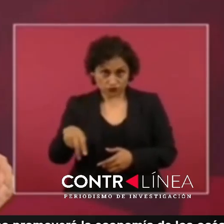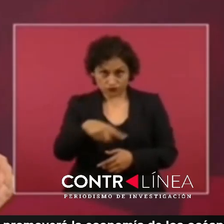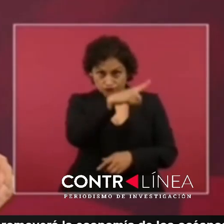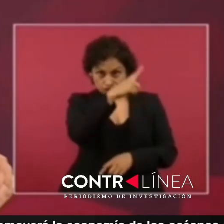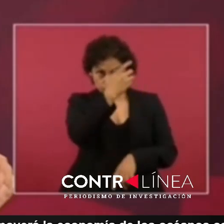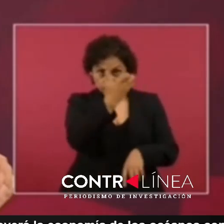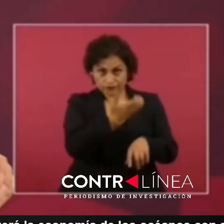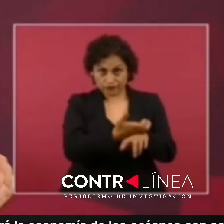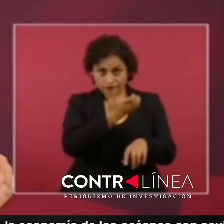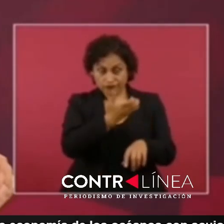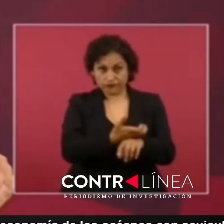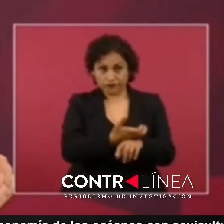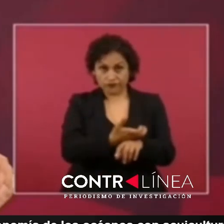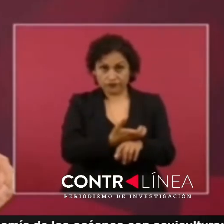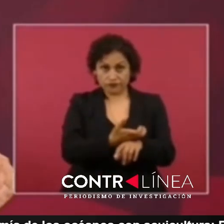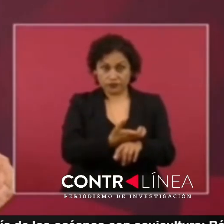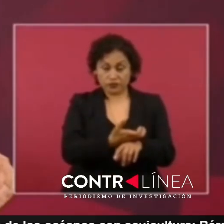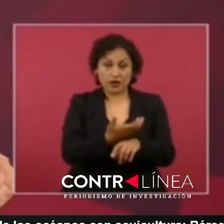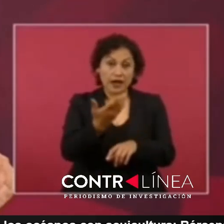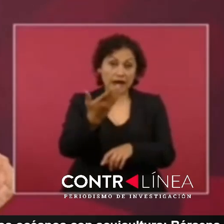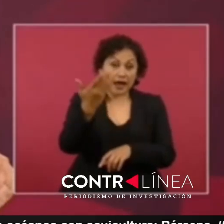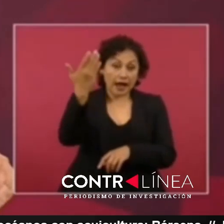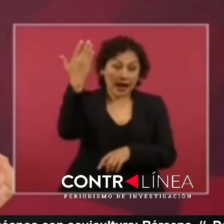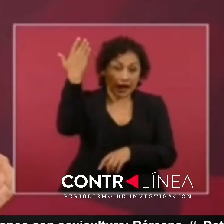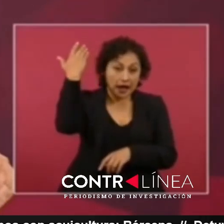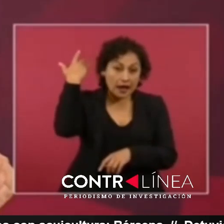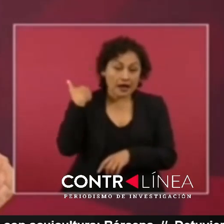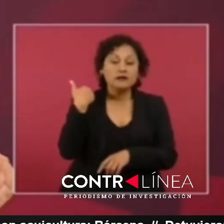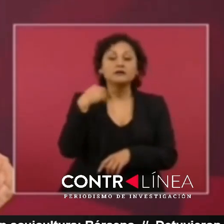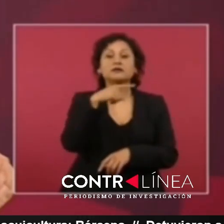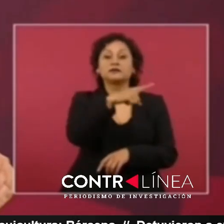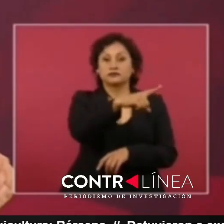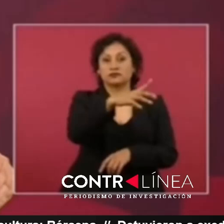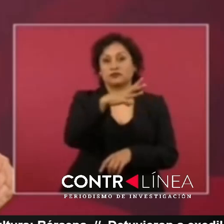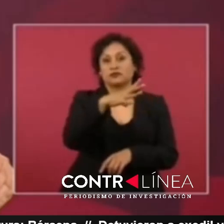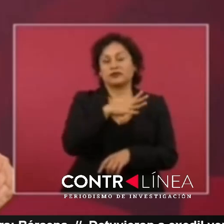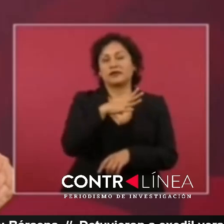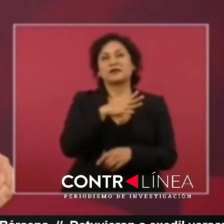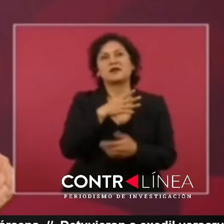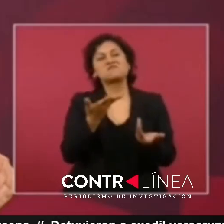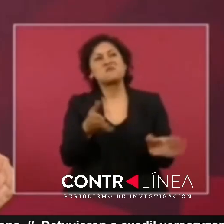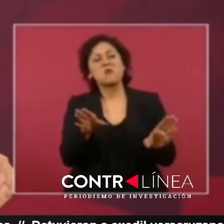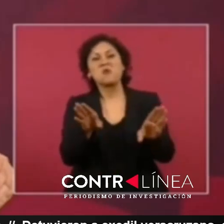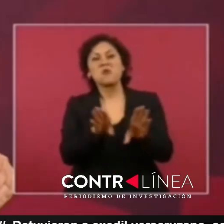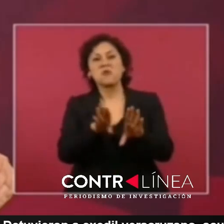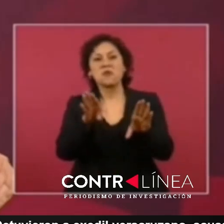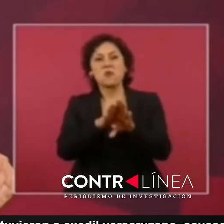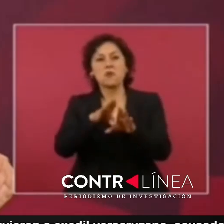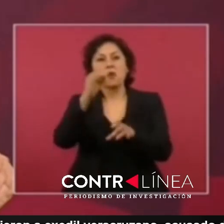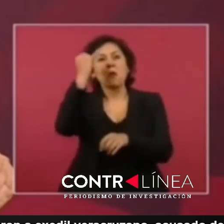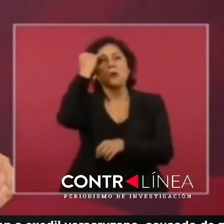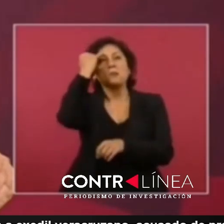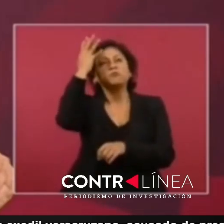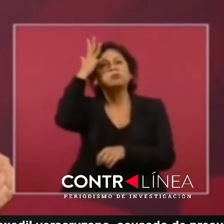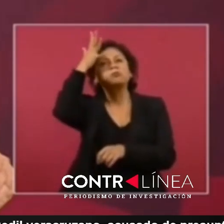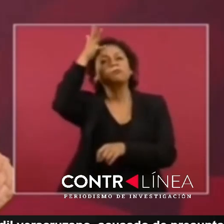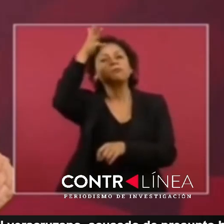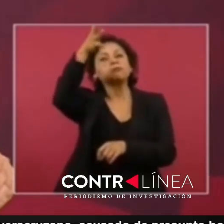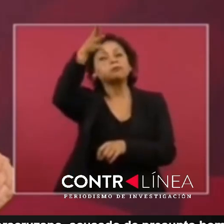se convirtió en una especie de oráculo y era consultado